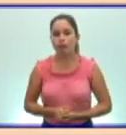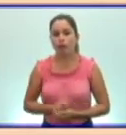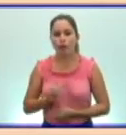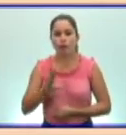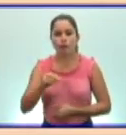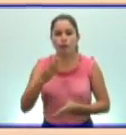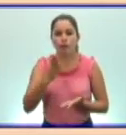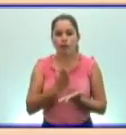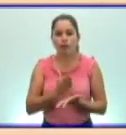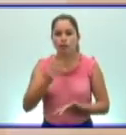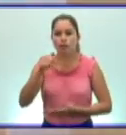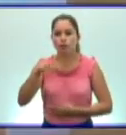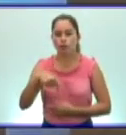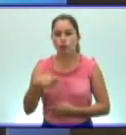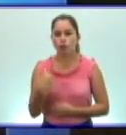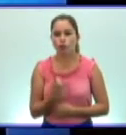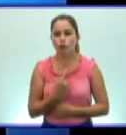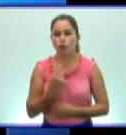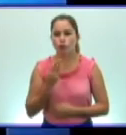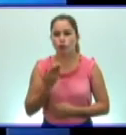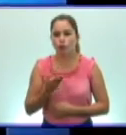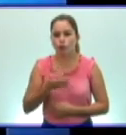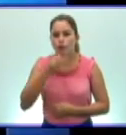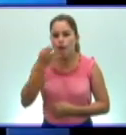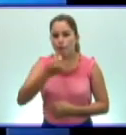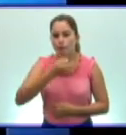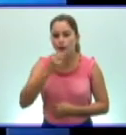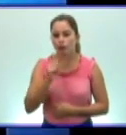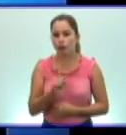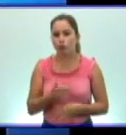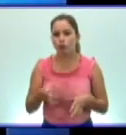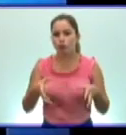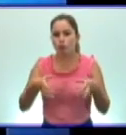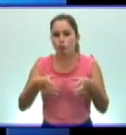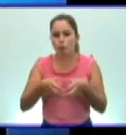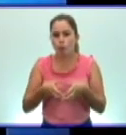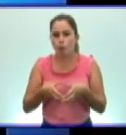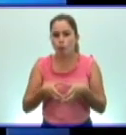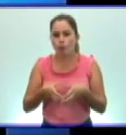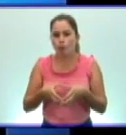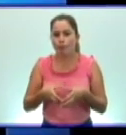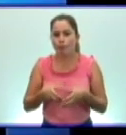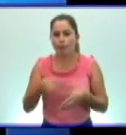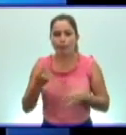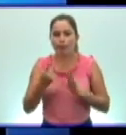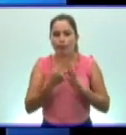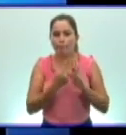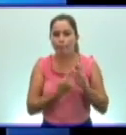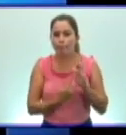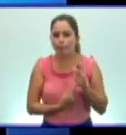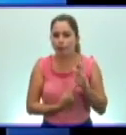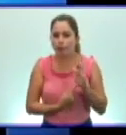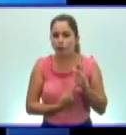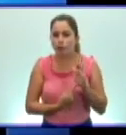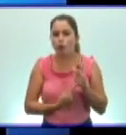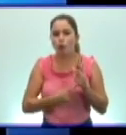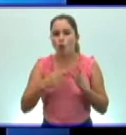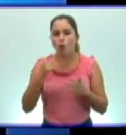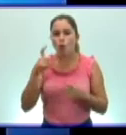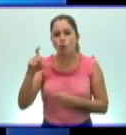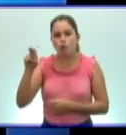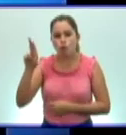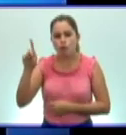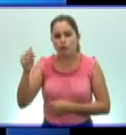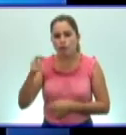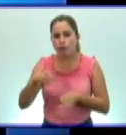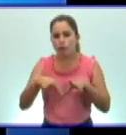hoy nosotros vamos a precisar un grupo de aspectos cuantitativos de las disoluciones.